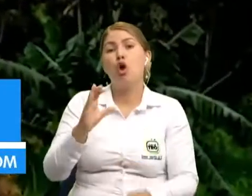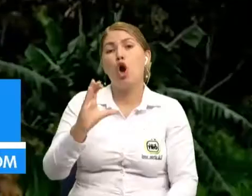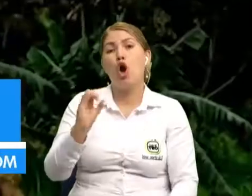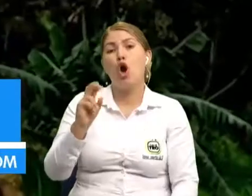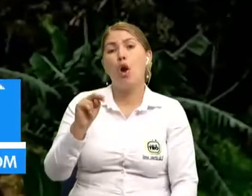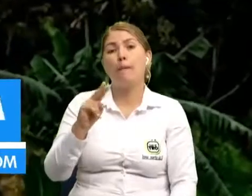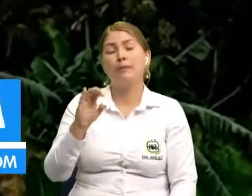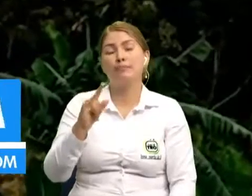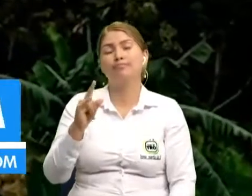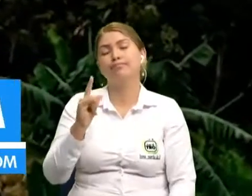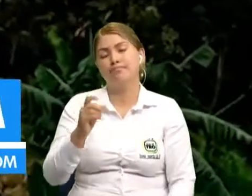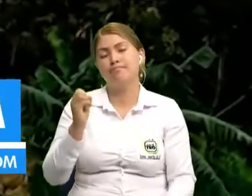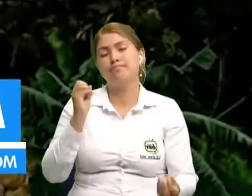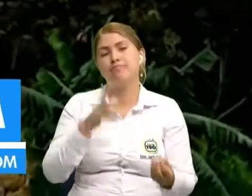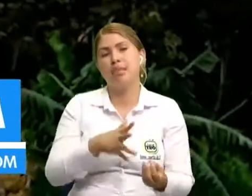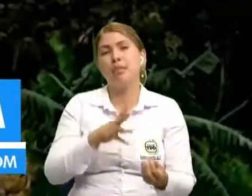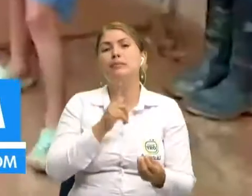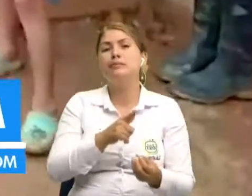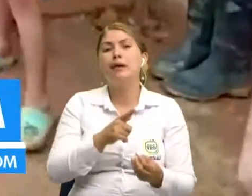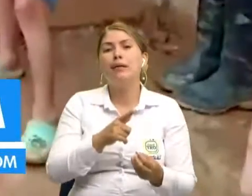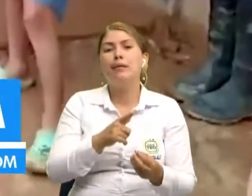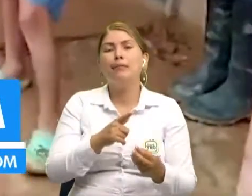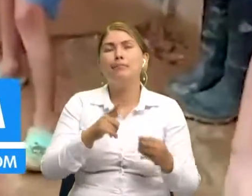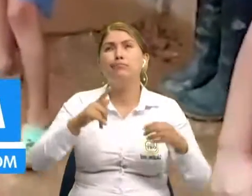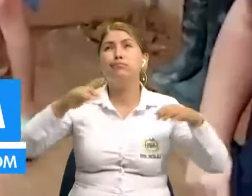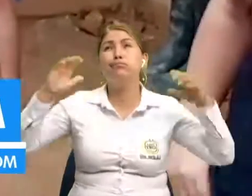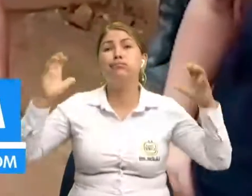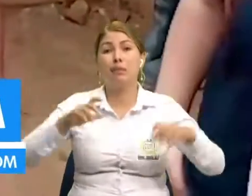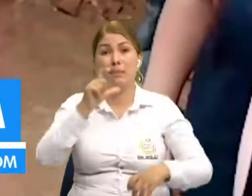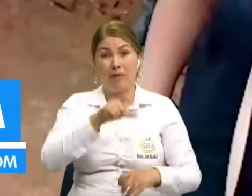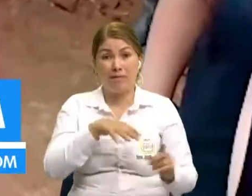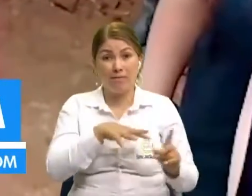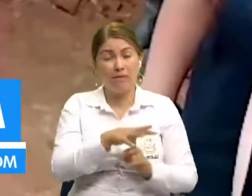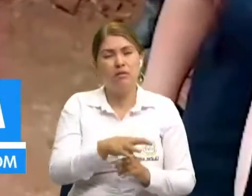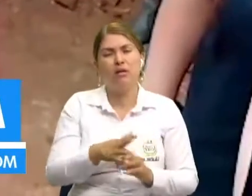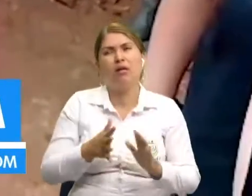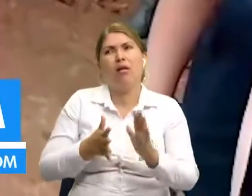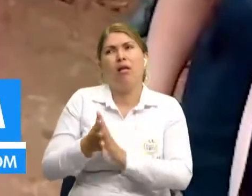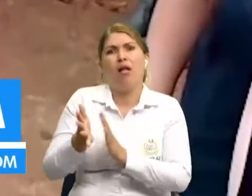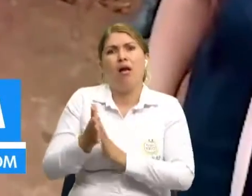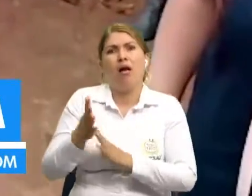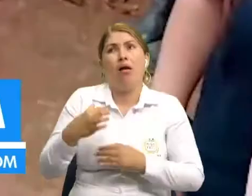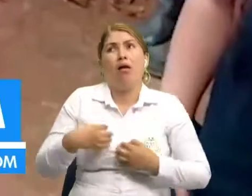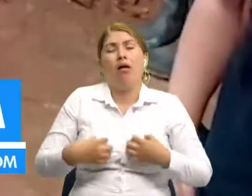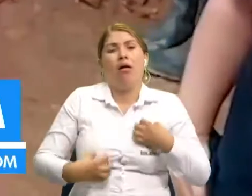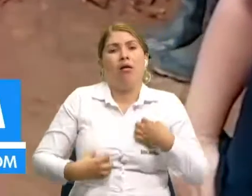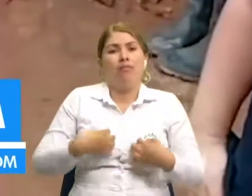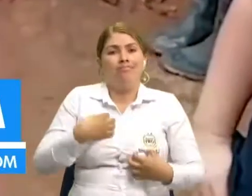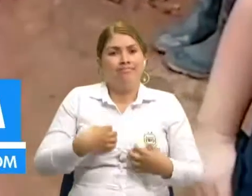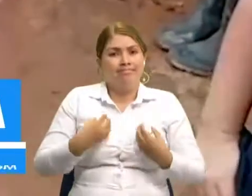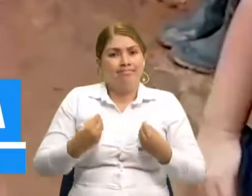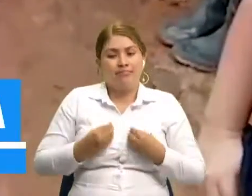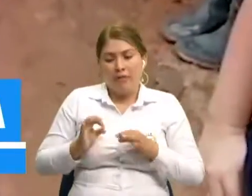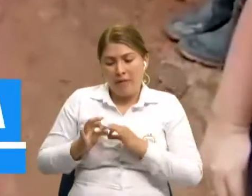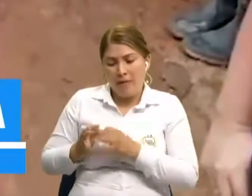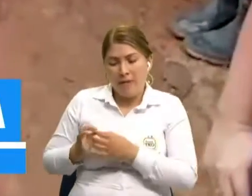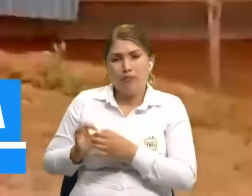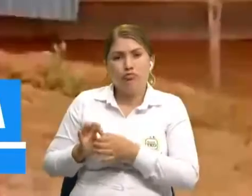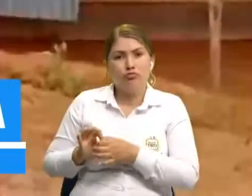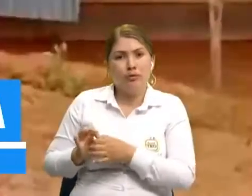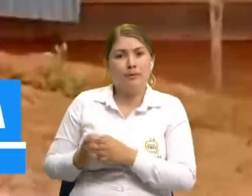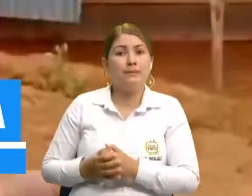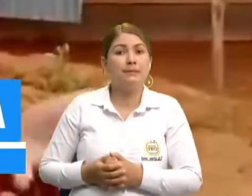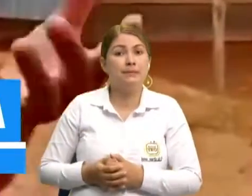convención víctimas de la ola invernal y durán una de las afectadas narró los momentos de esos obras que vivió junto a su familia